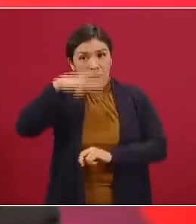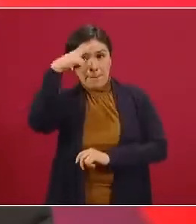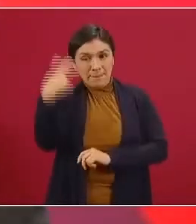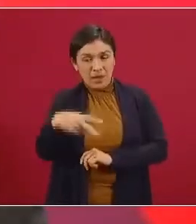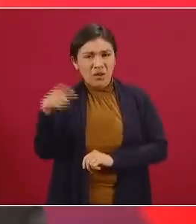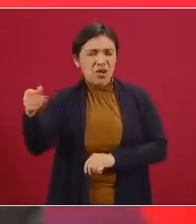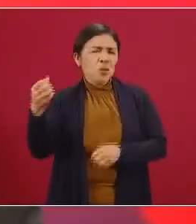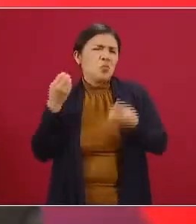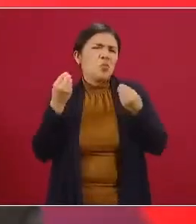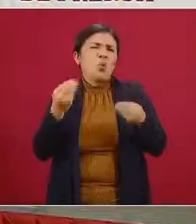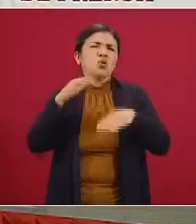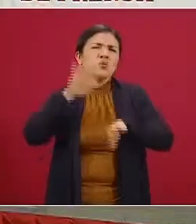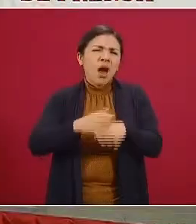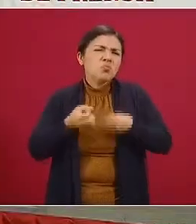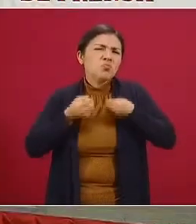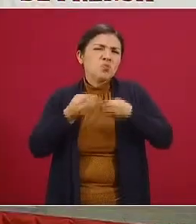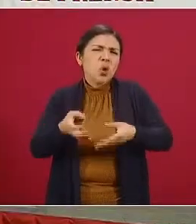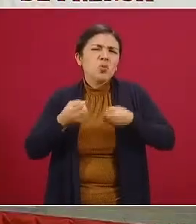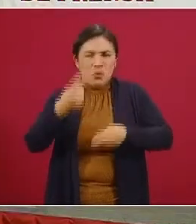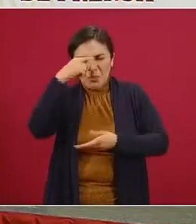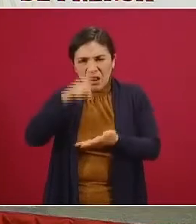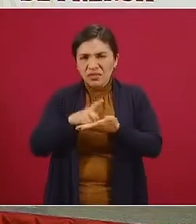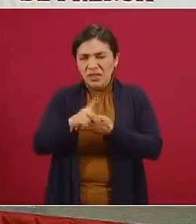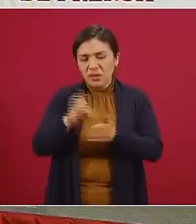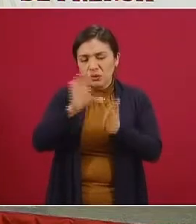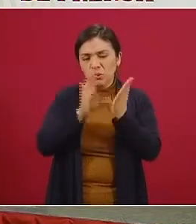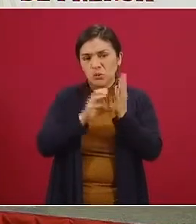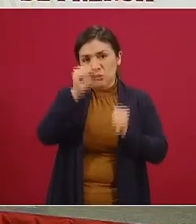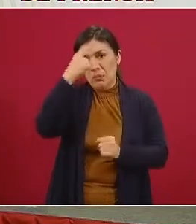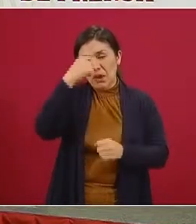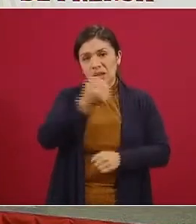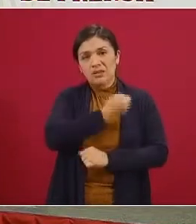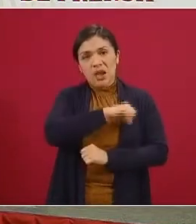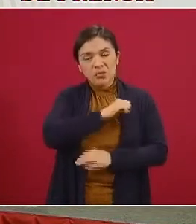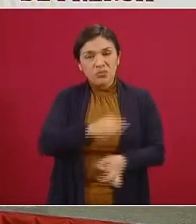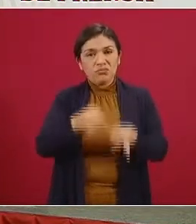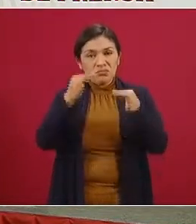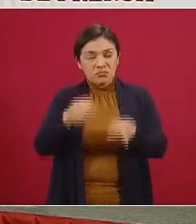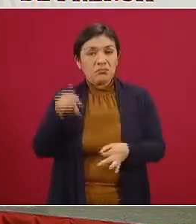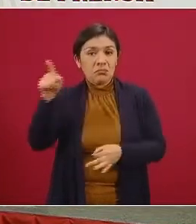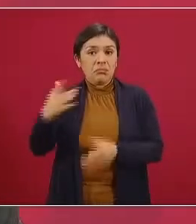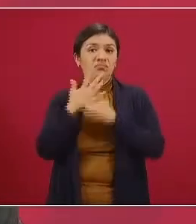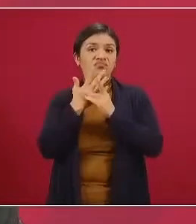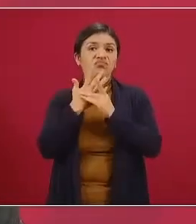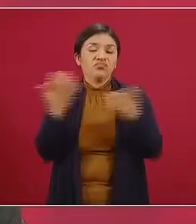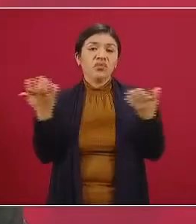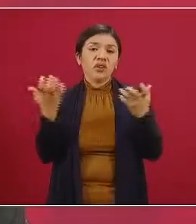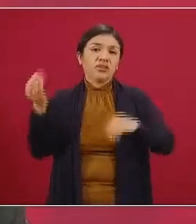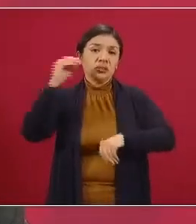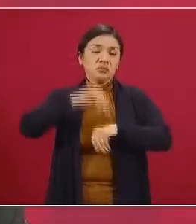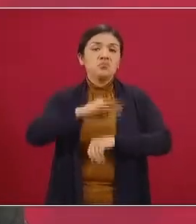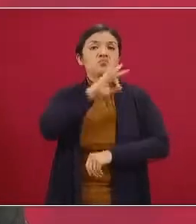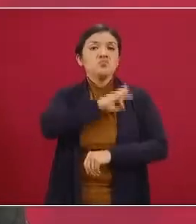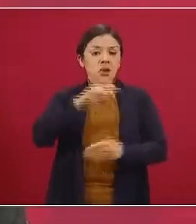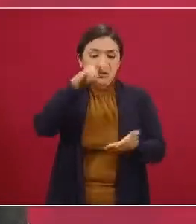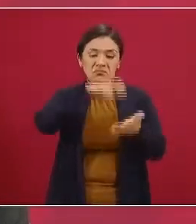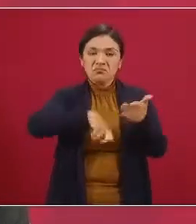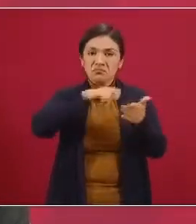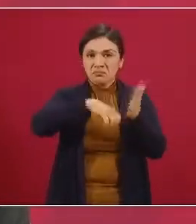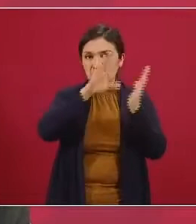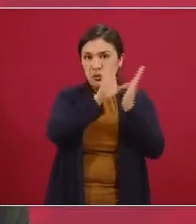que aportó a la garantía del derecho constitucional a la salud que él mismo logró que se